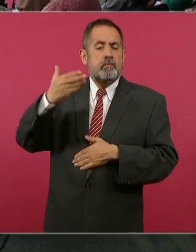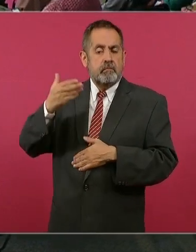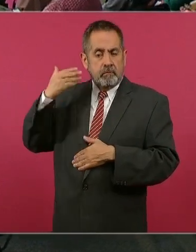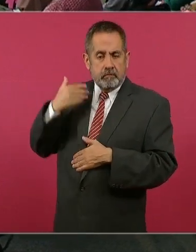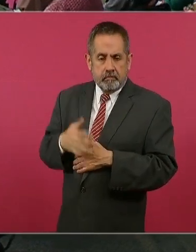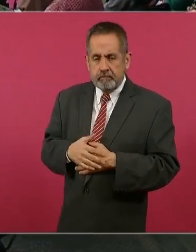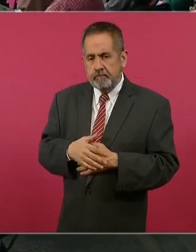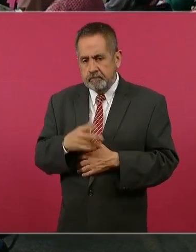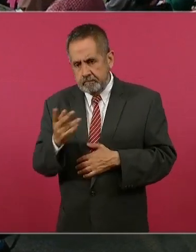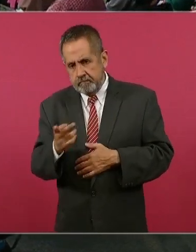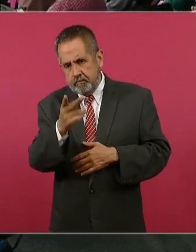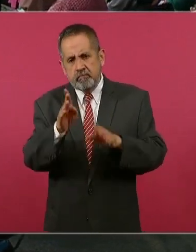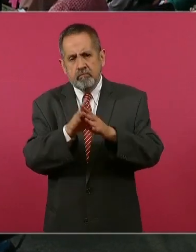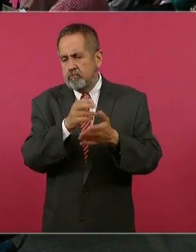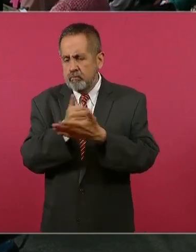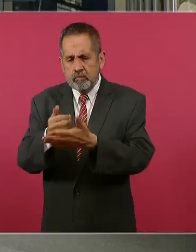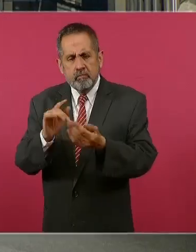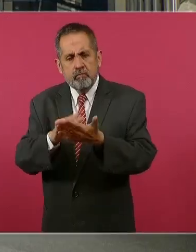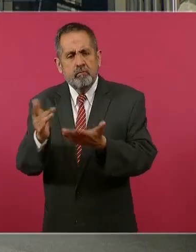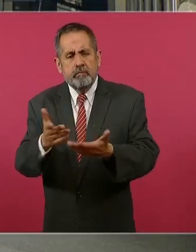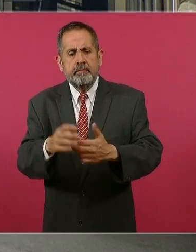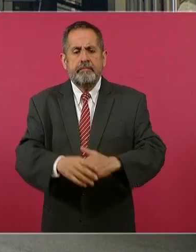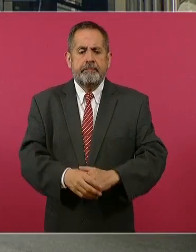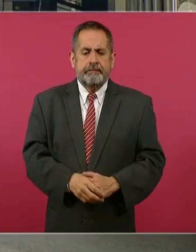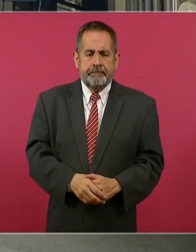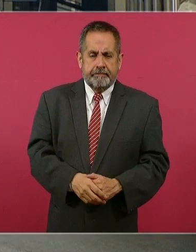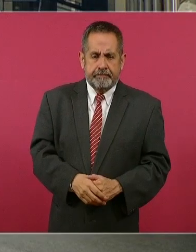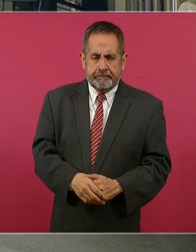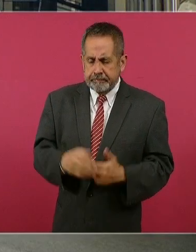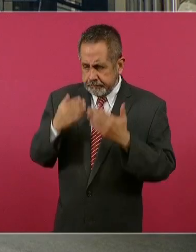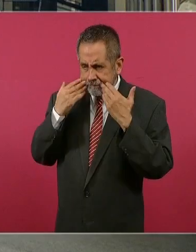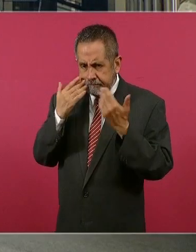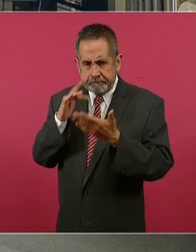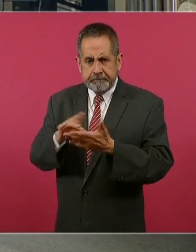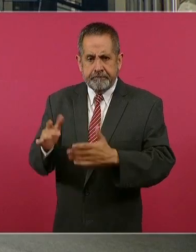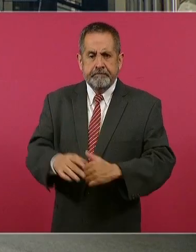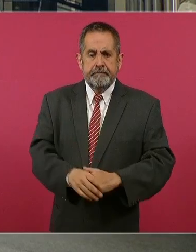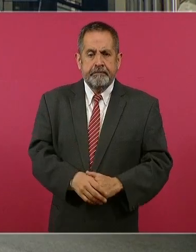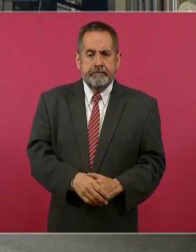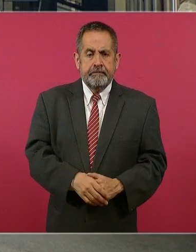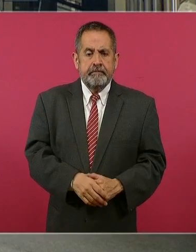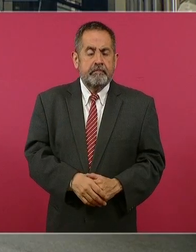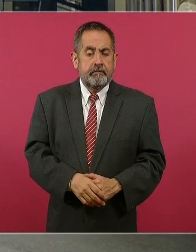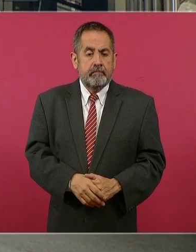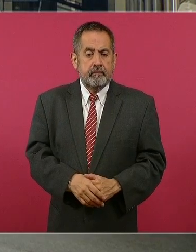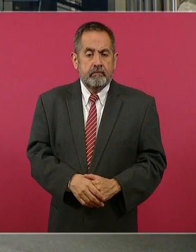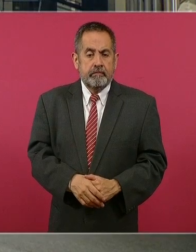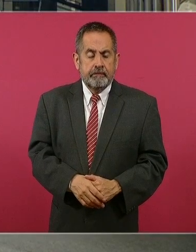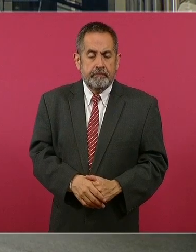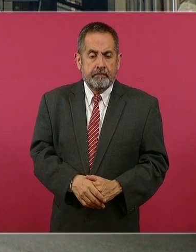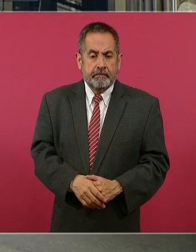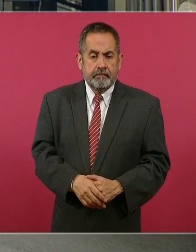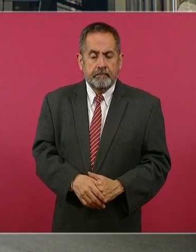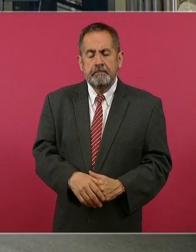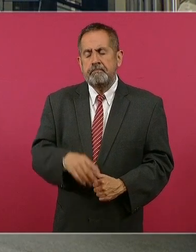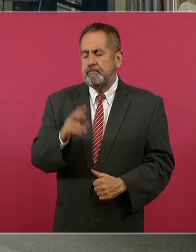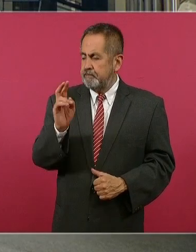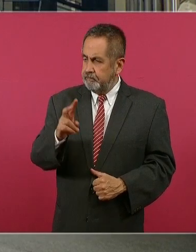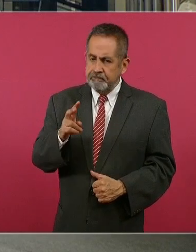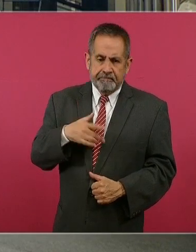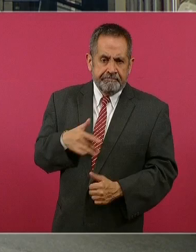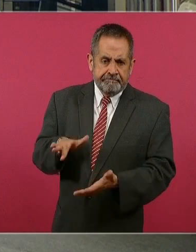podría coadyuvar? Y le agradezco la respuesta. Muy amable. Sí, estamos pues apoyando a los gobiernos